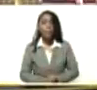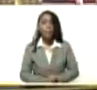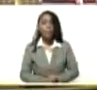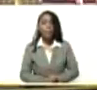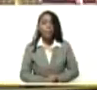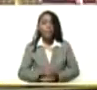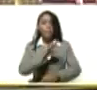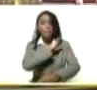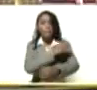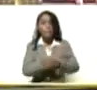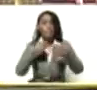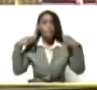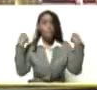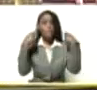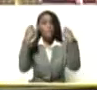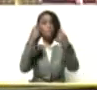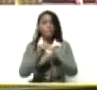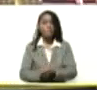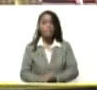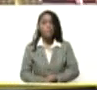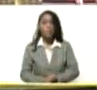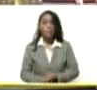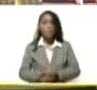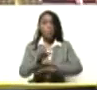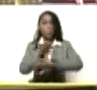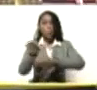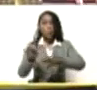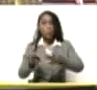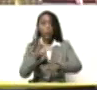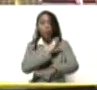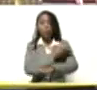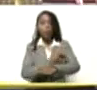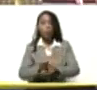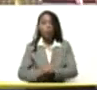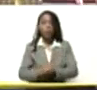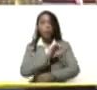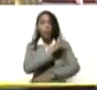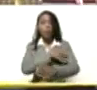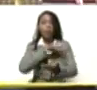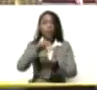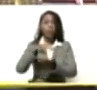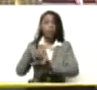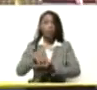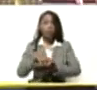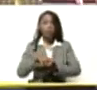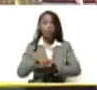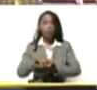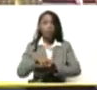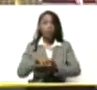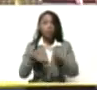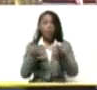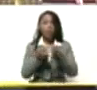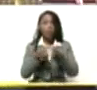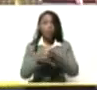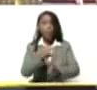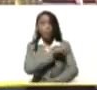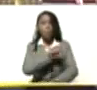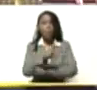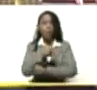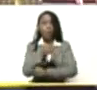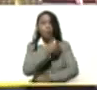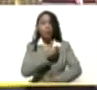el poder popular, el poder municipal, el poder regional y el puesto de mando presidencial del gobierno